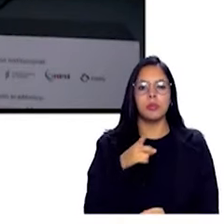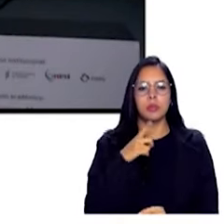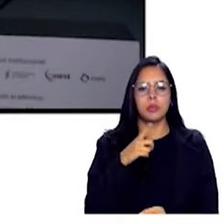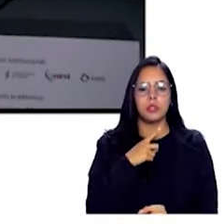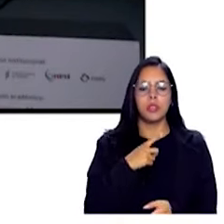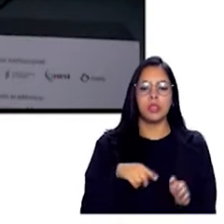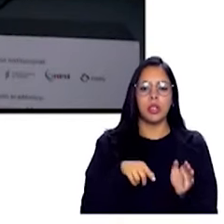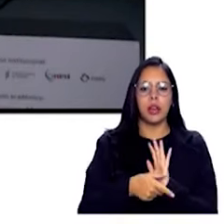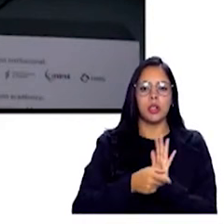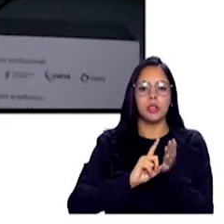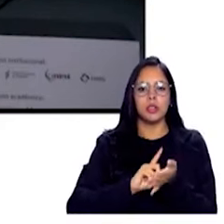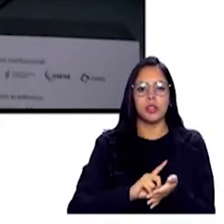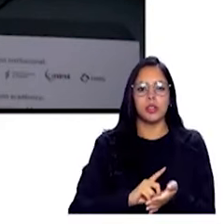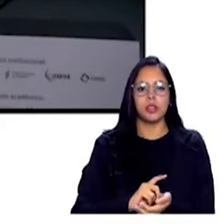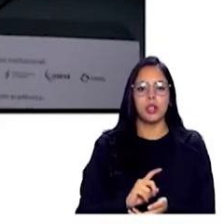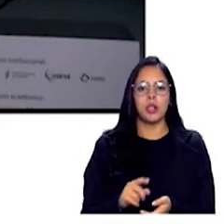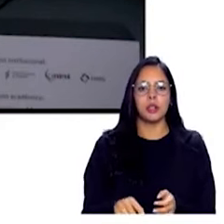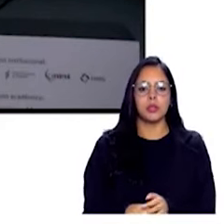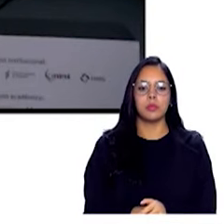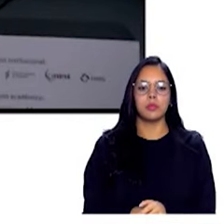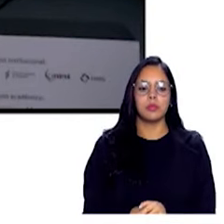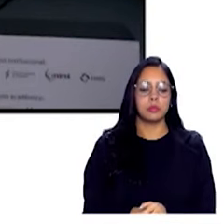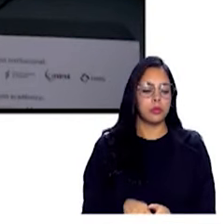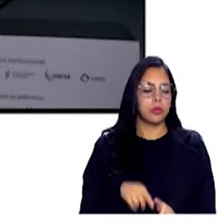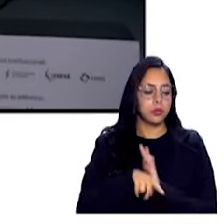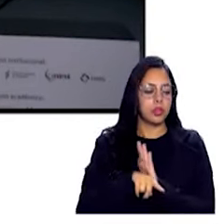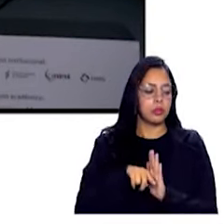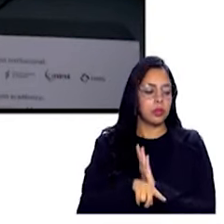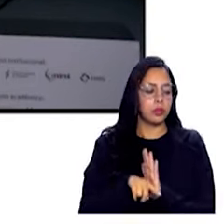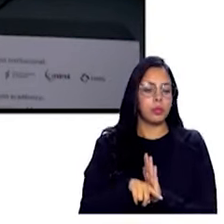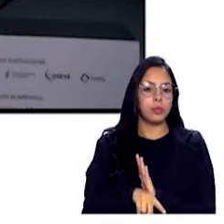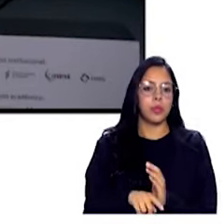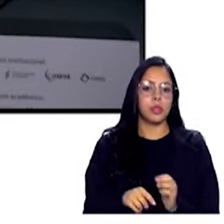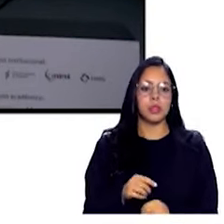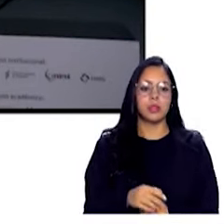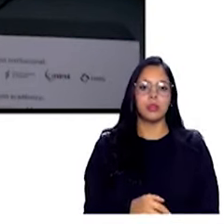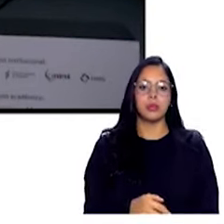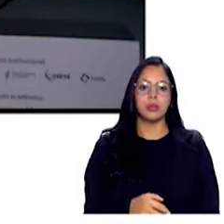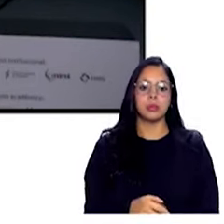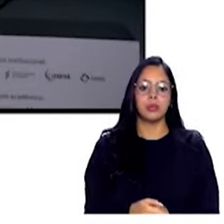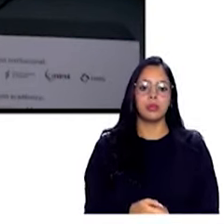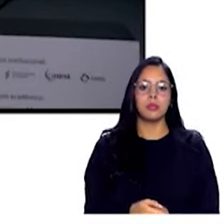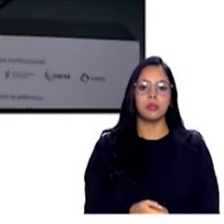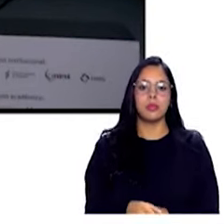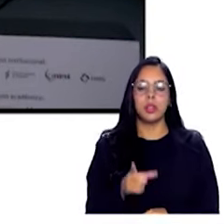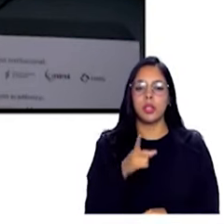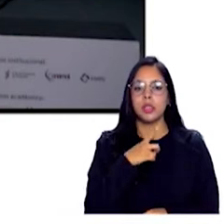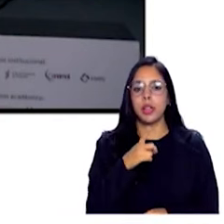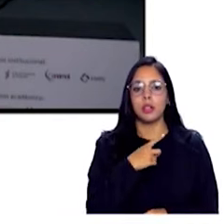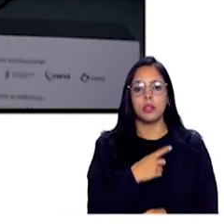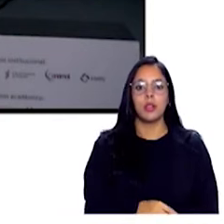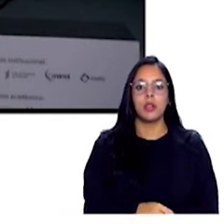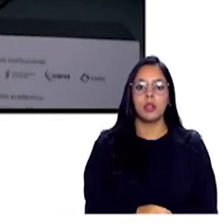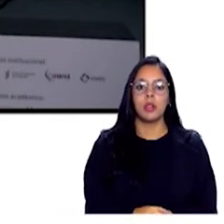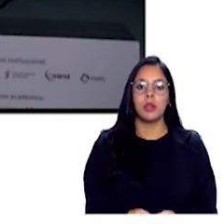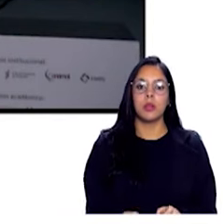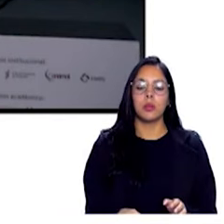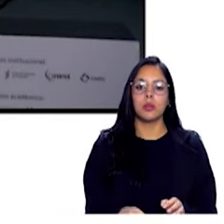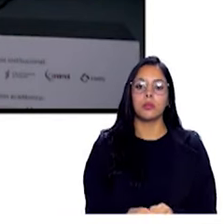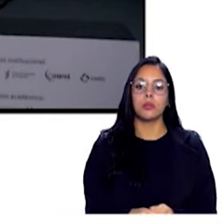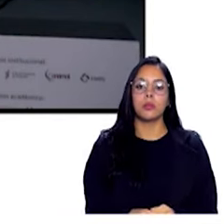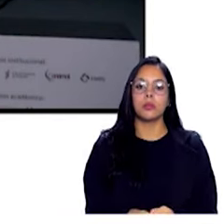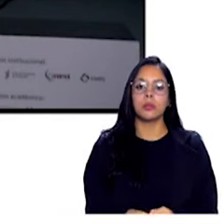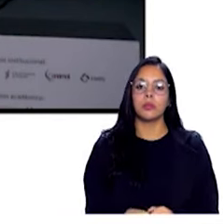consultando pues indicar un po las cifras Que Hay en espa Yo funciona el sistema de recursos